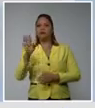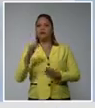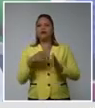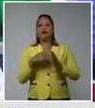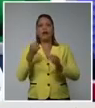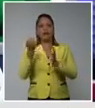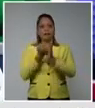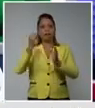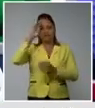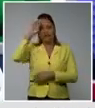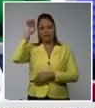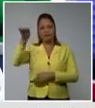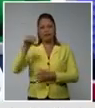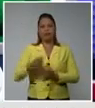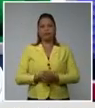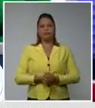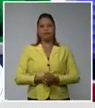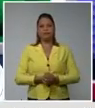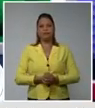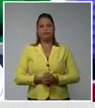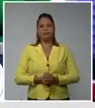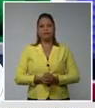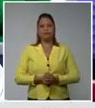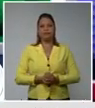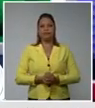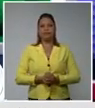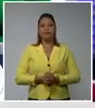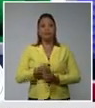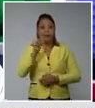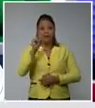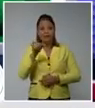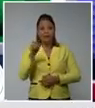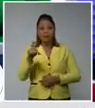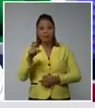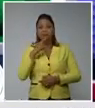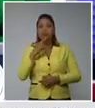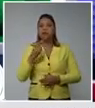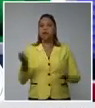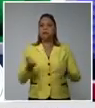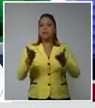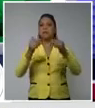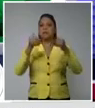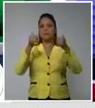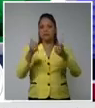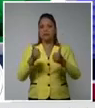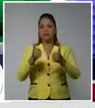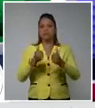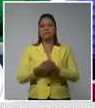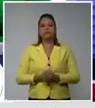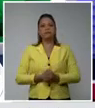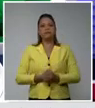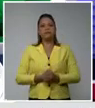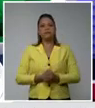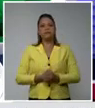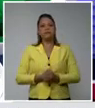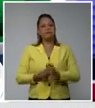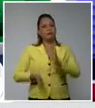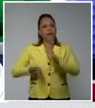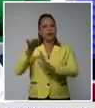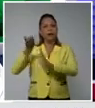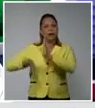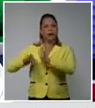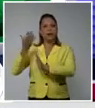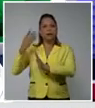ingresados. Estamos hablando de pacientes que se han recuperado, se han incorporado tienen alta clínica, tienen